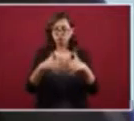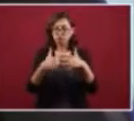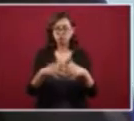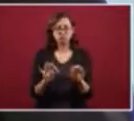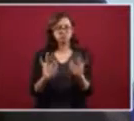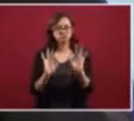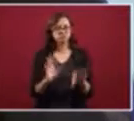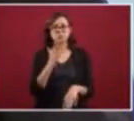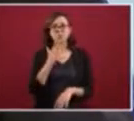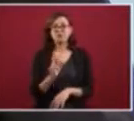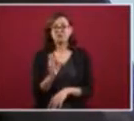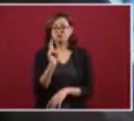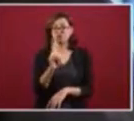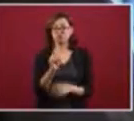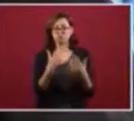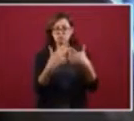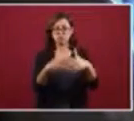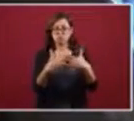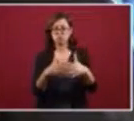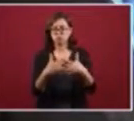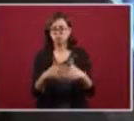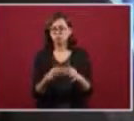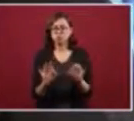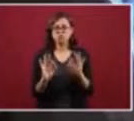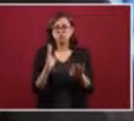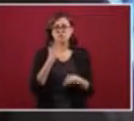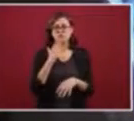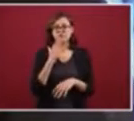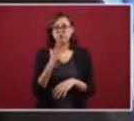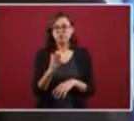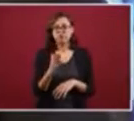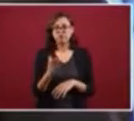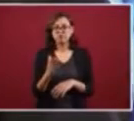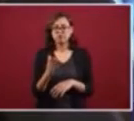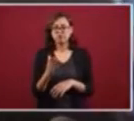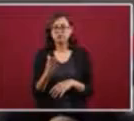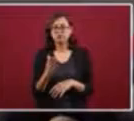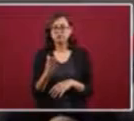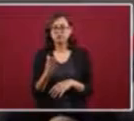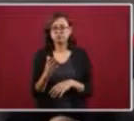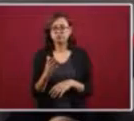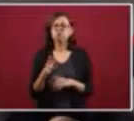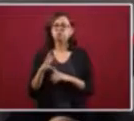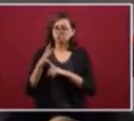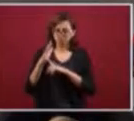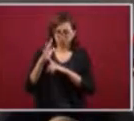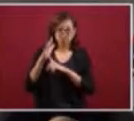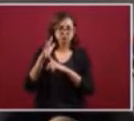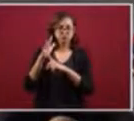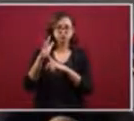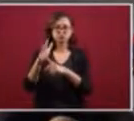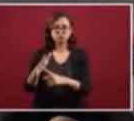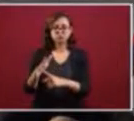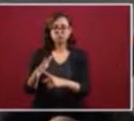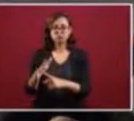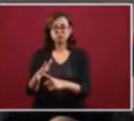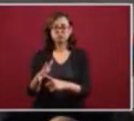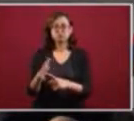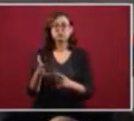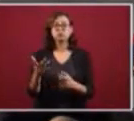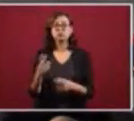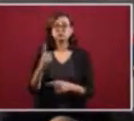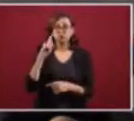funcionando, como lo evidenció el Engine Control Lever, en el que se encontraba en modo de vuelo, y los daños que sufrieron